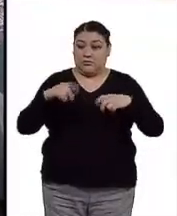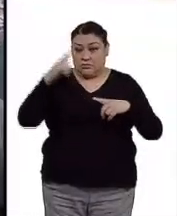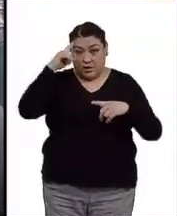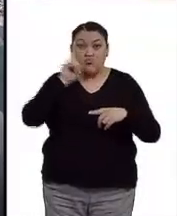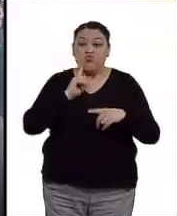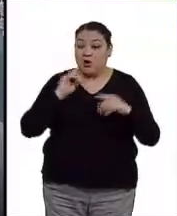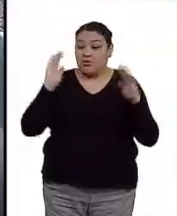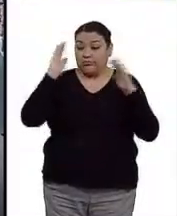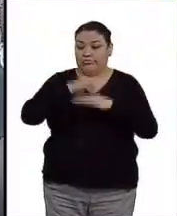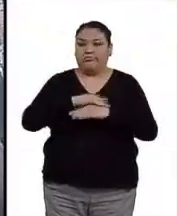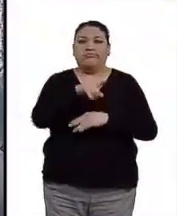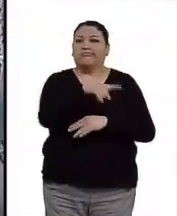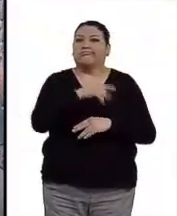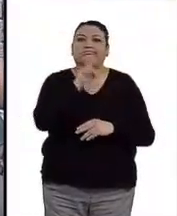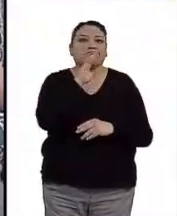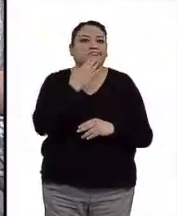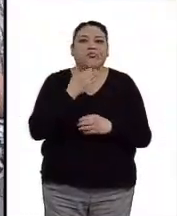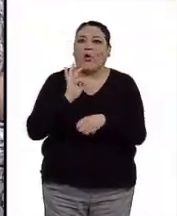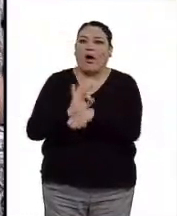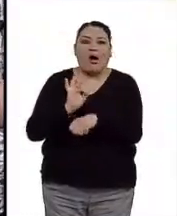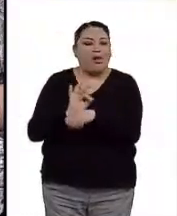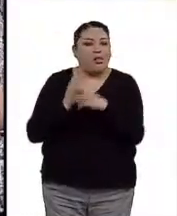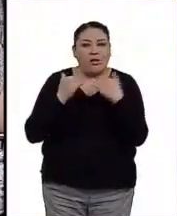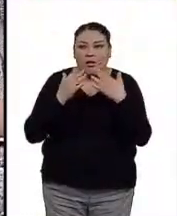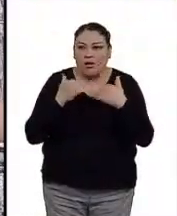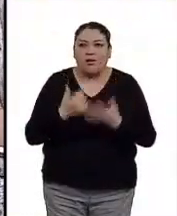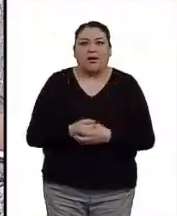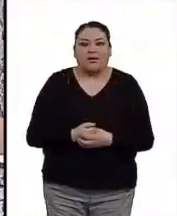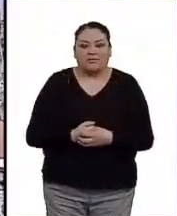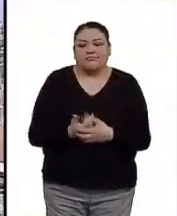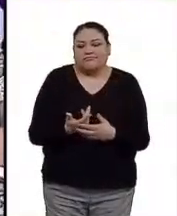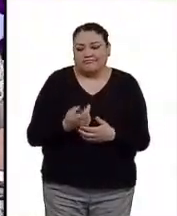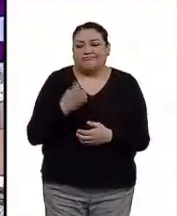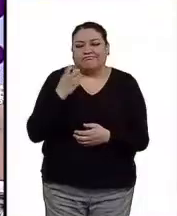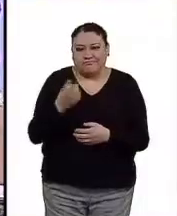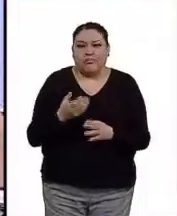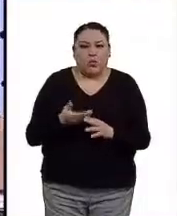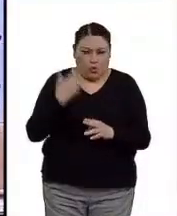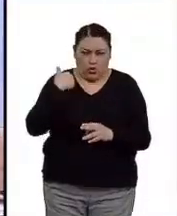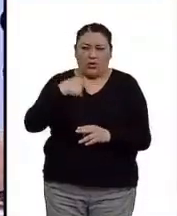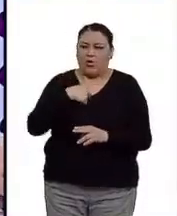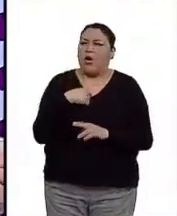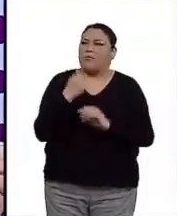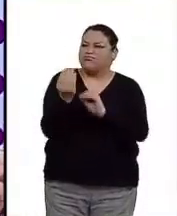mujeres, pero no lo hacen. Digamos, como litigante en algún momento,